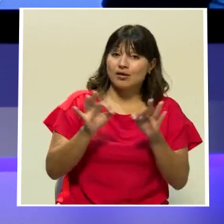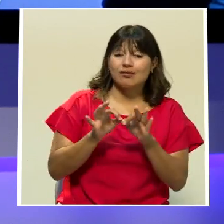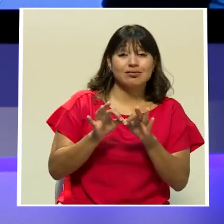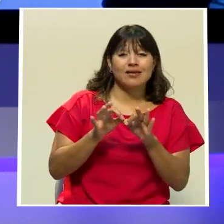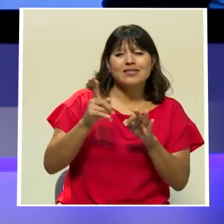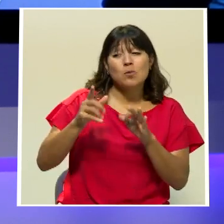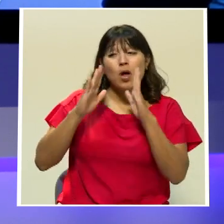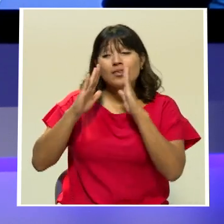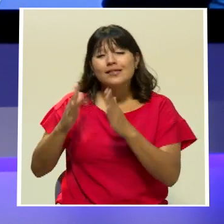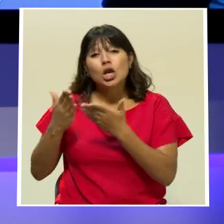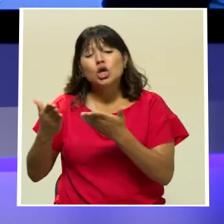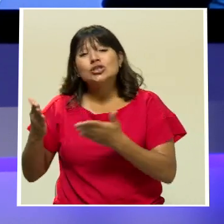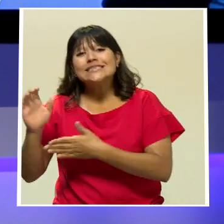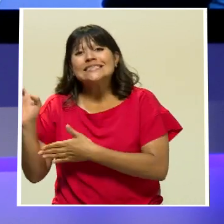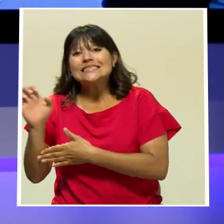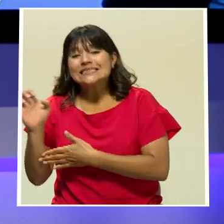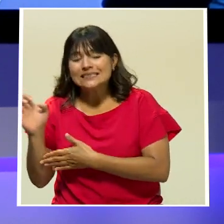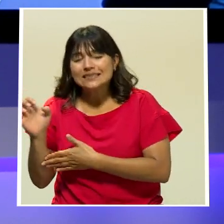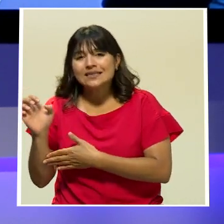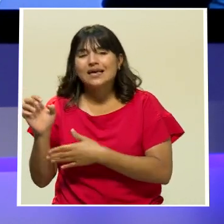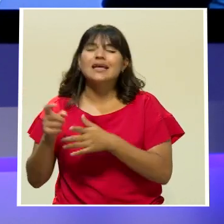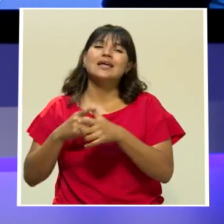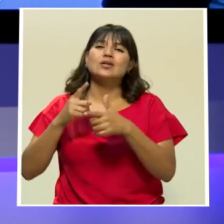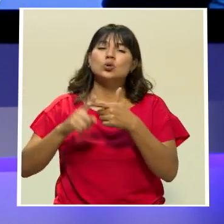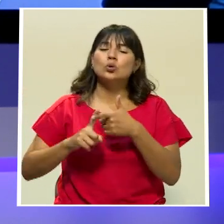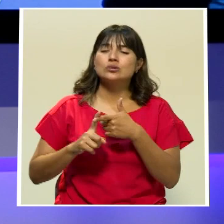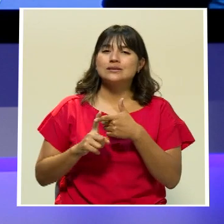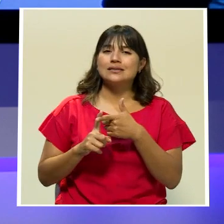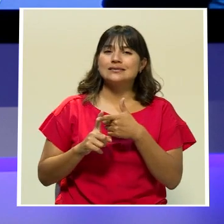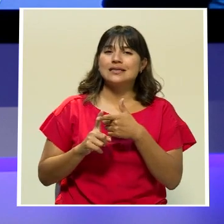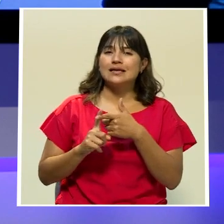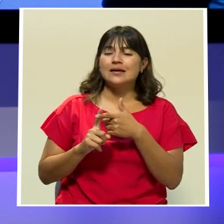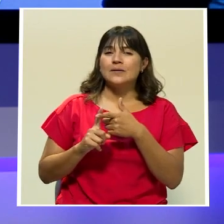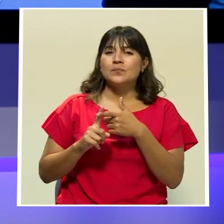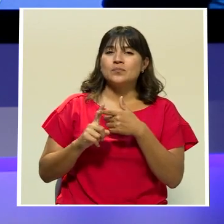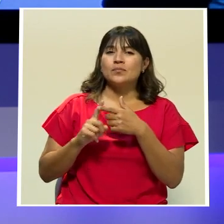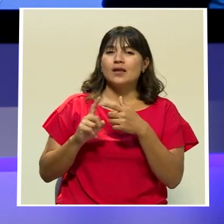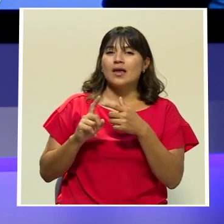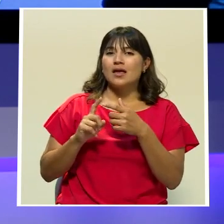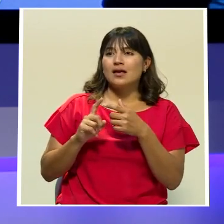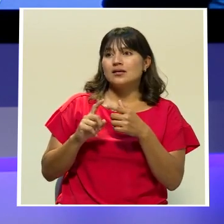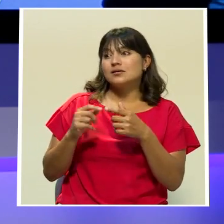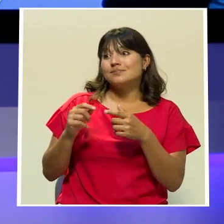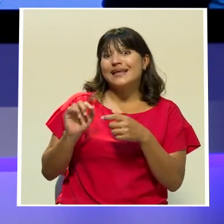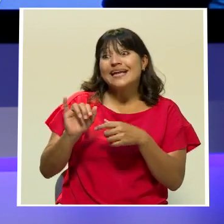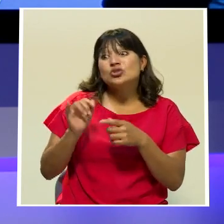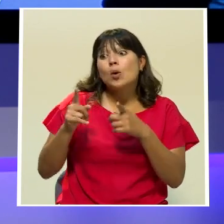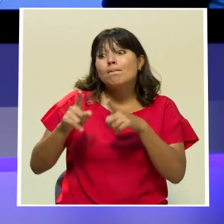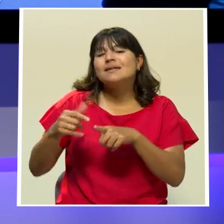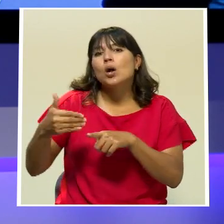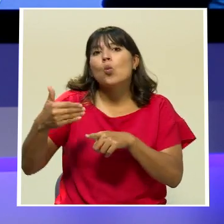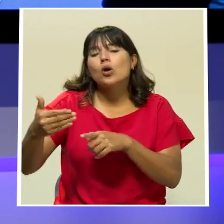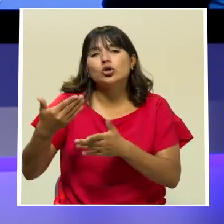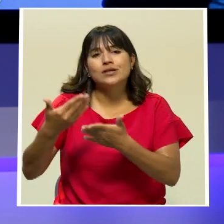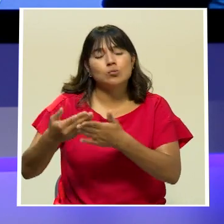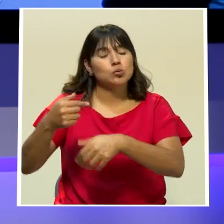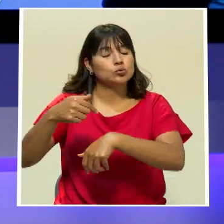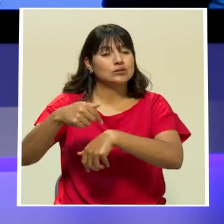precisamente con llegar a esos márgenes y a esas situaciones límites tan